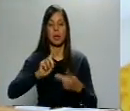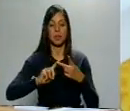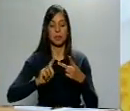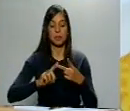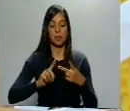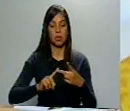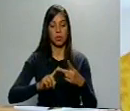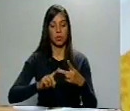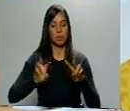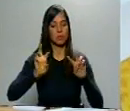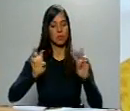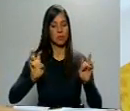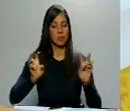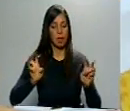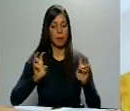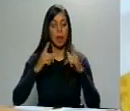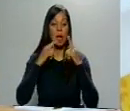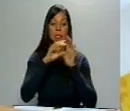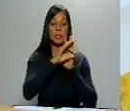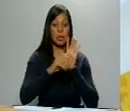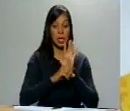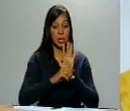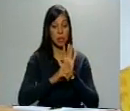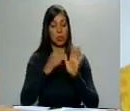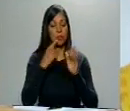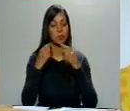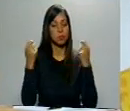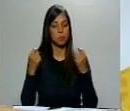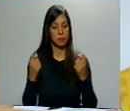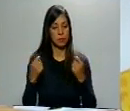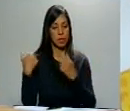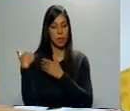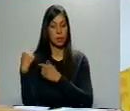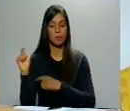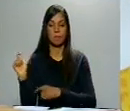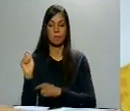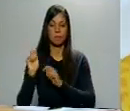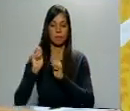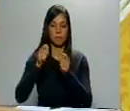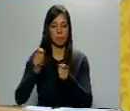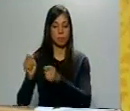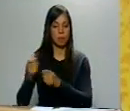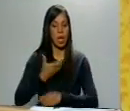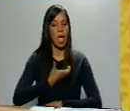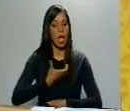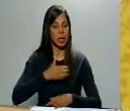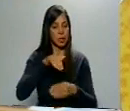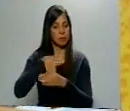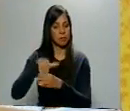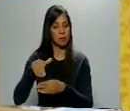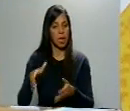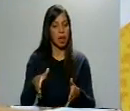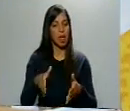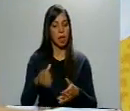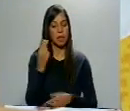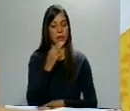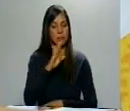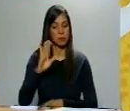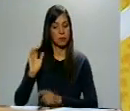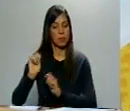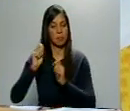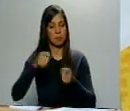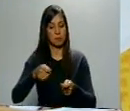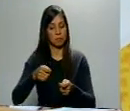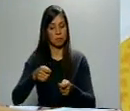con respecto al decreto constituyente mediante el cual se delega la juramentación de las alcaldesas proclamadas y los alcaldes proclamados, el